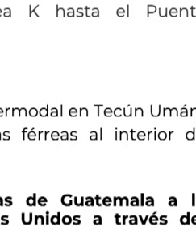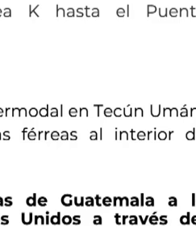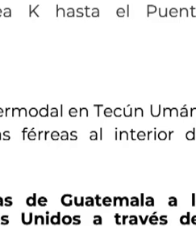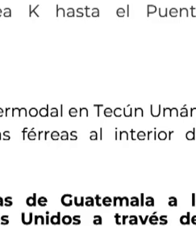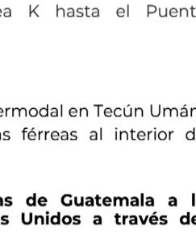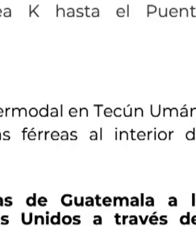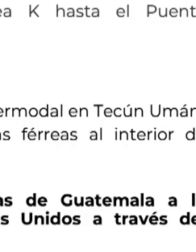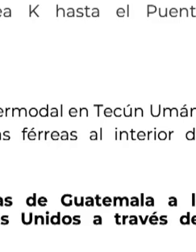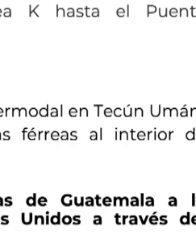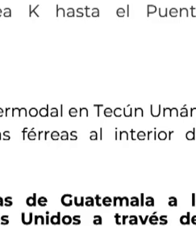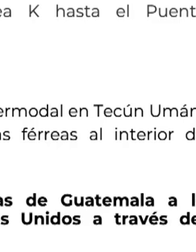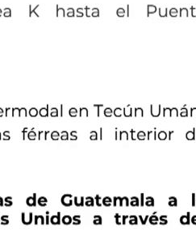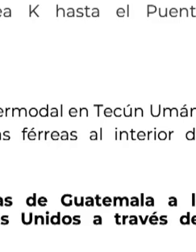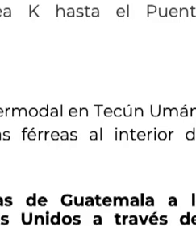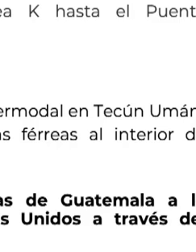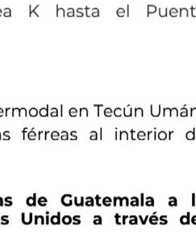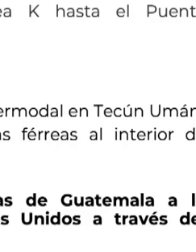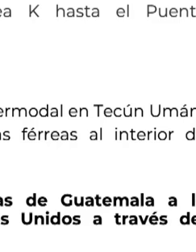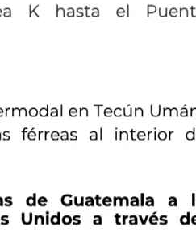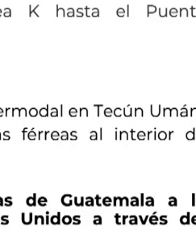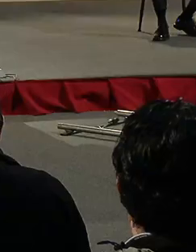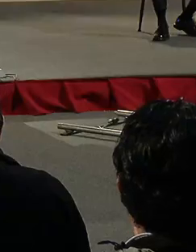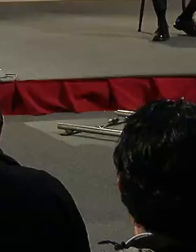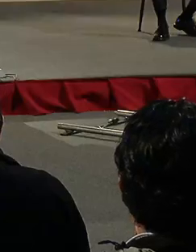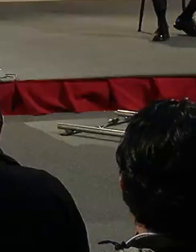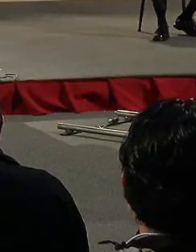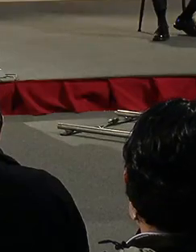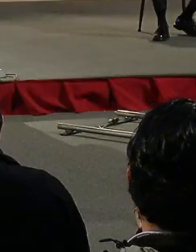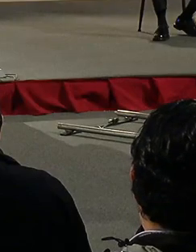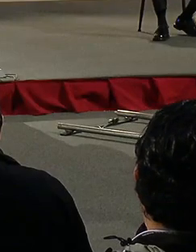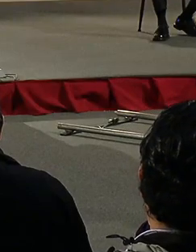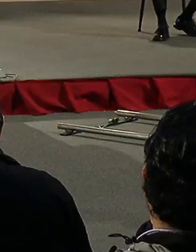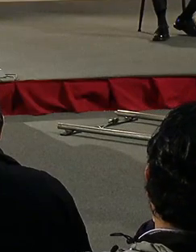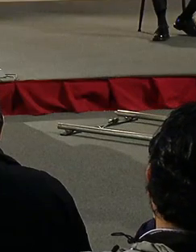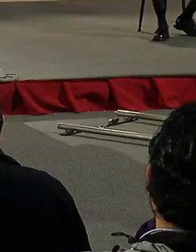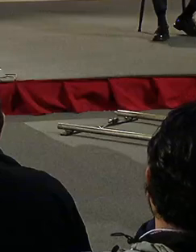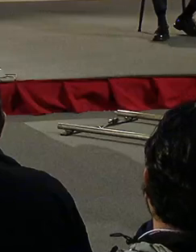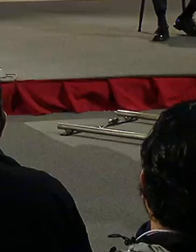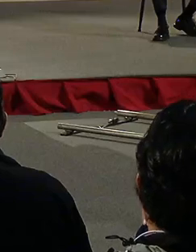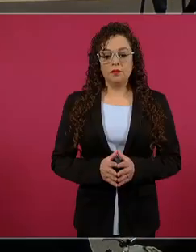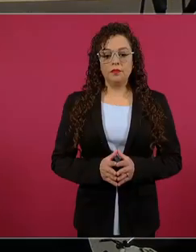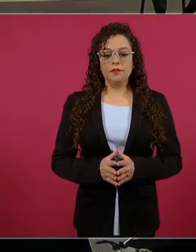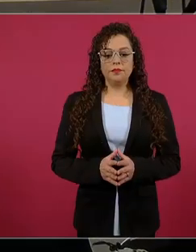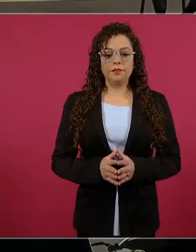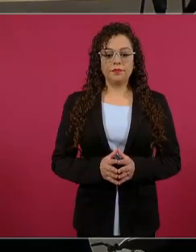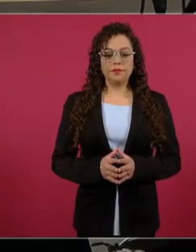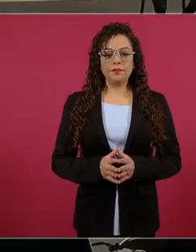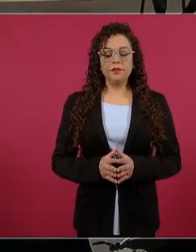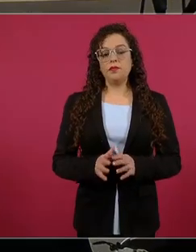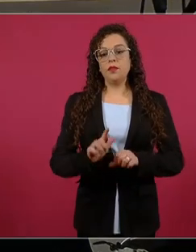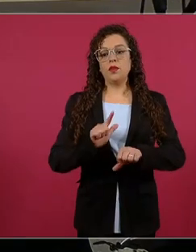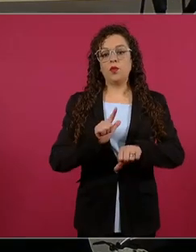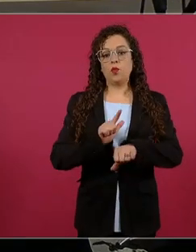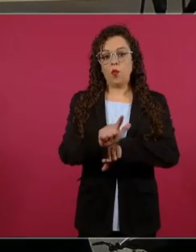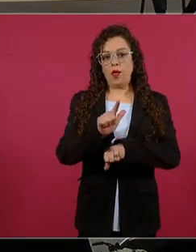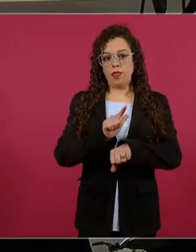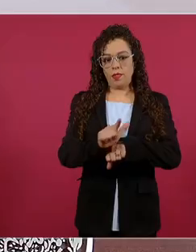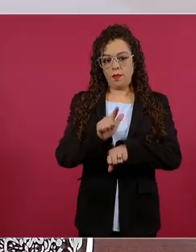donar las fijaciones para que Guatemala inmediatamente se pueda sumar a esta red y